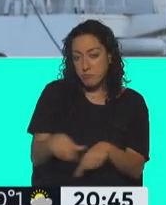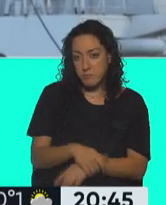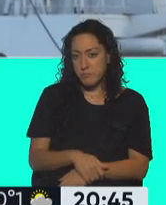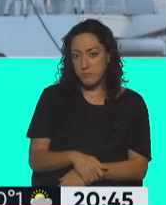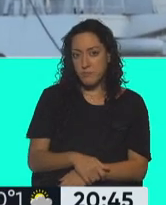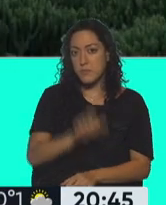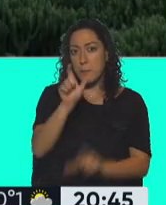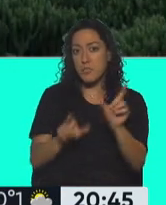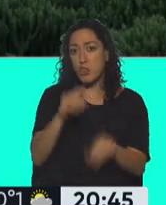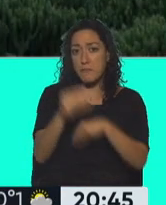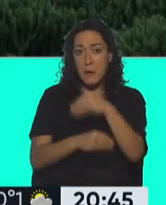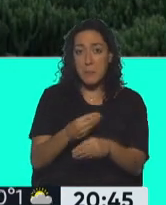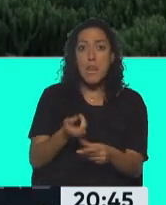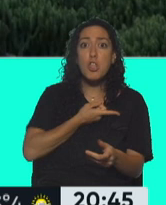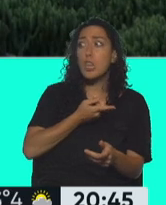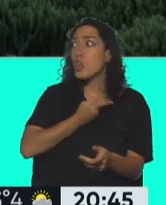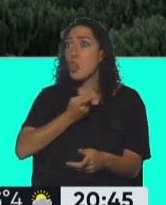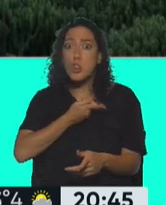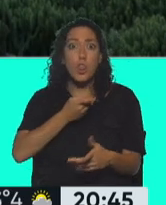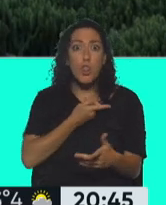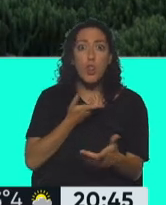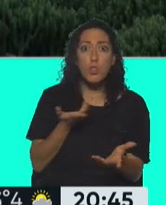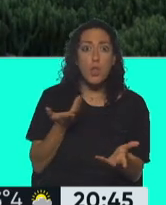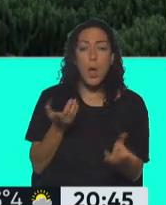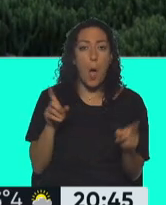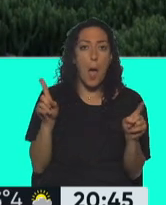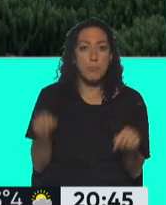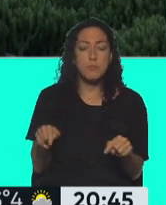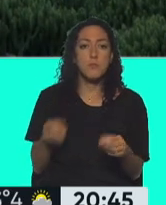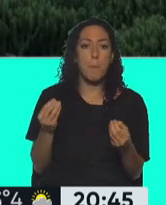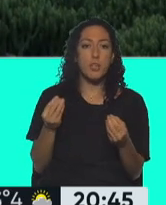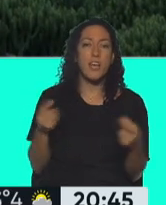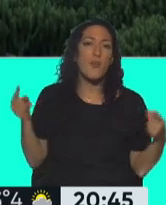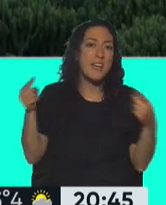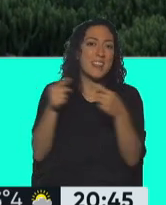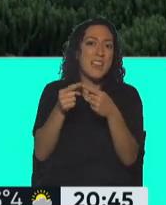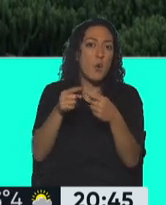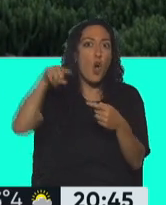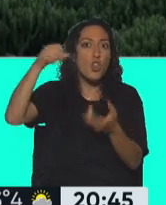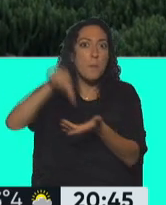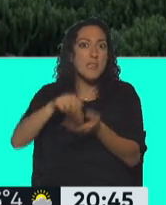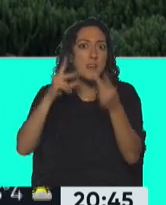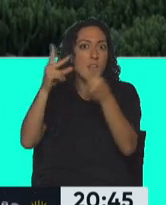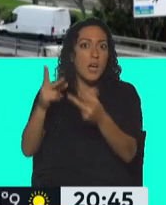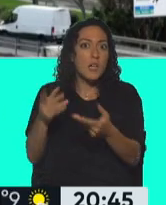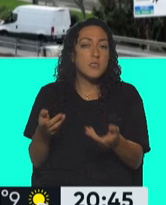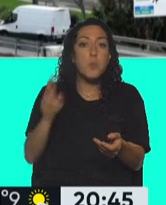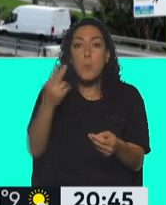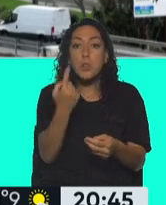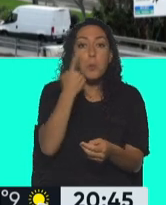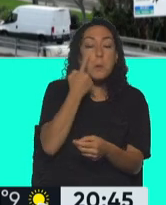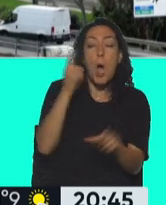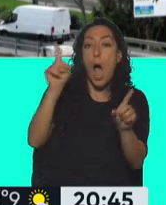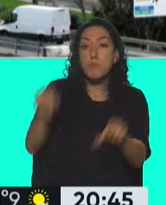de familiares que no saben dónde están sus seres queridos, ¿no? Que se fueron en búsqueda de un destino mejor y ni siquiera pueden saber cuál fue